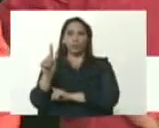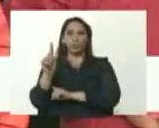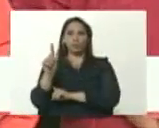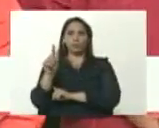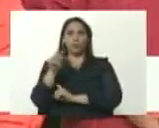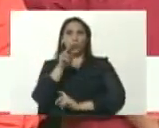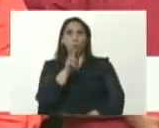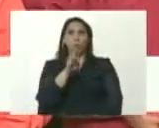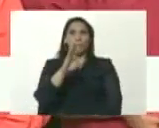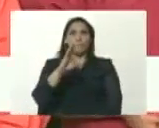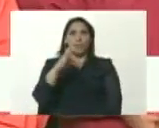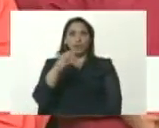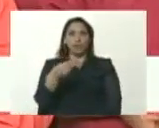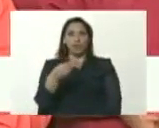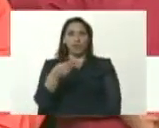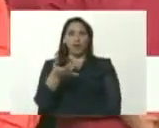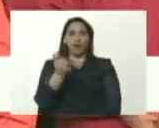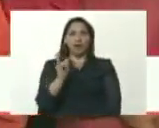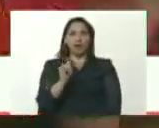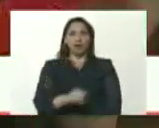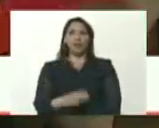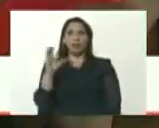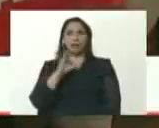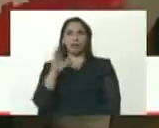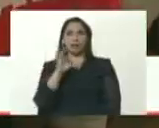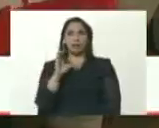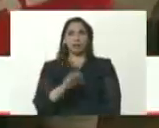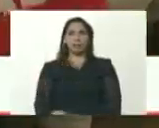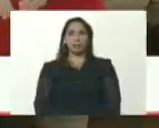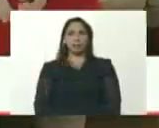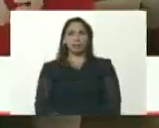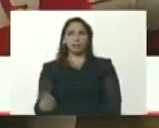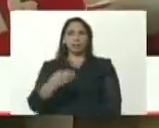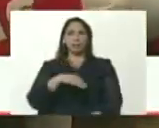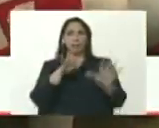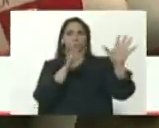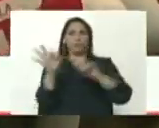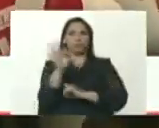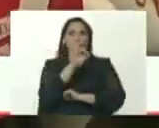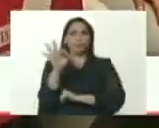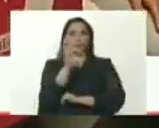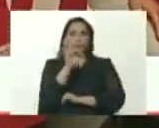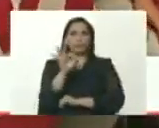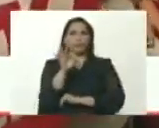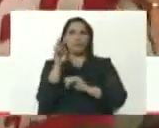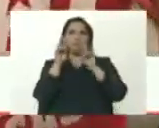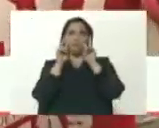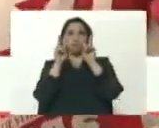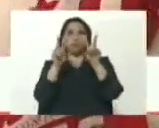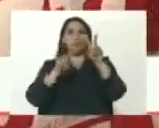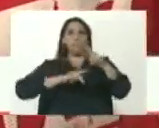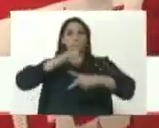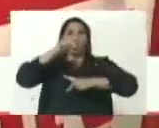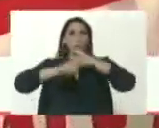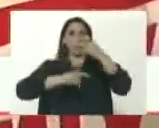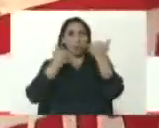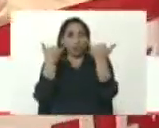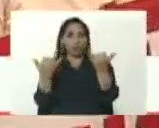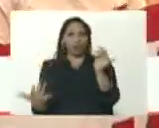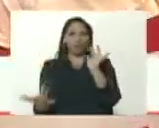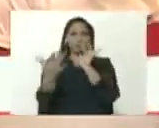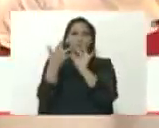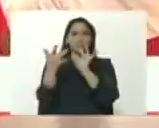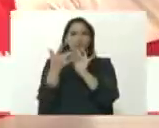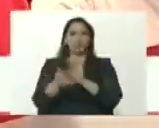891 VC que hay en Caracas, más del 90% están viendo el programa que usted está transmitiendo